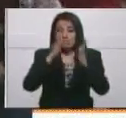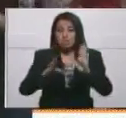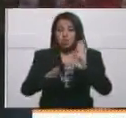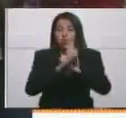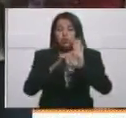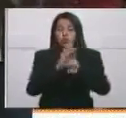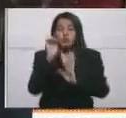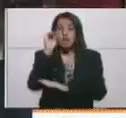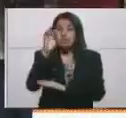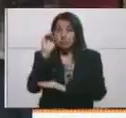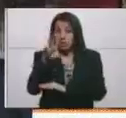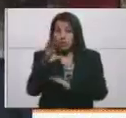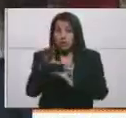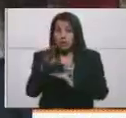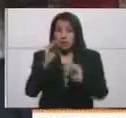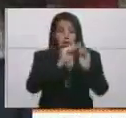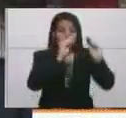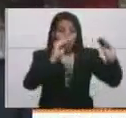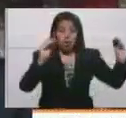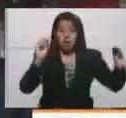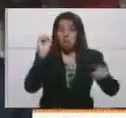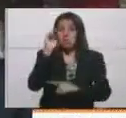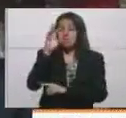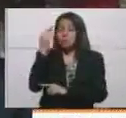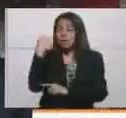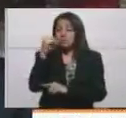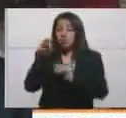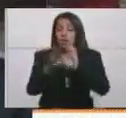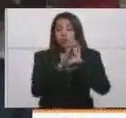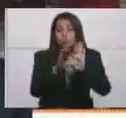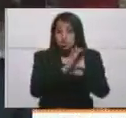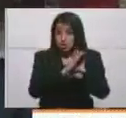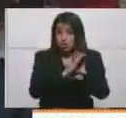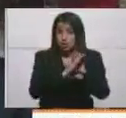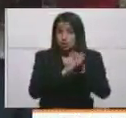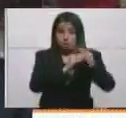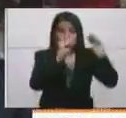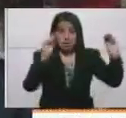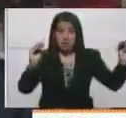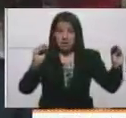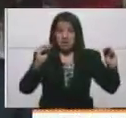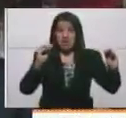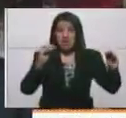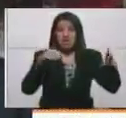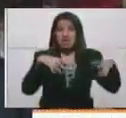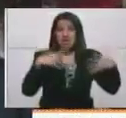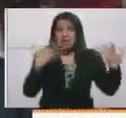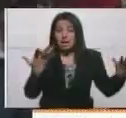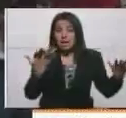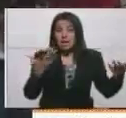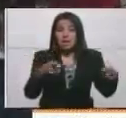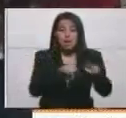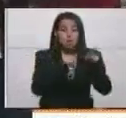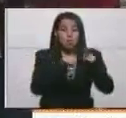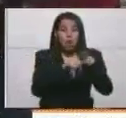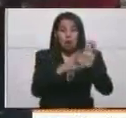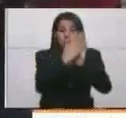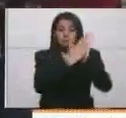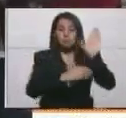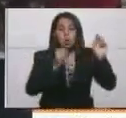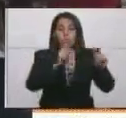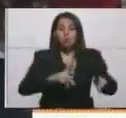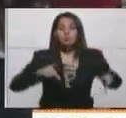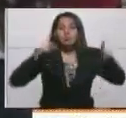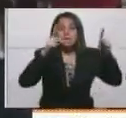constituyentes, convocadas por la Asamblea Nacional Constituyente, bueno, son unas elecciones, una oportunidad de